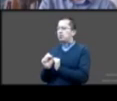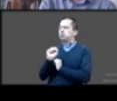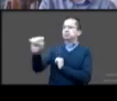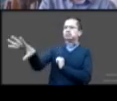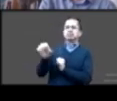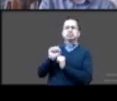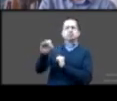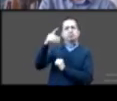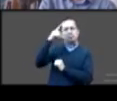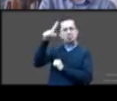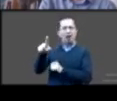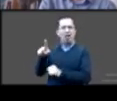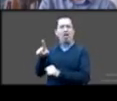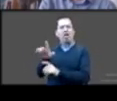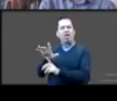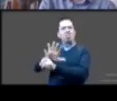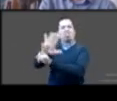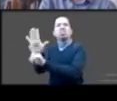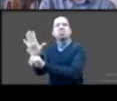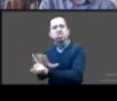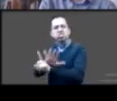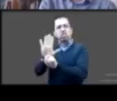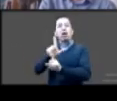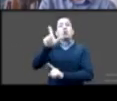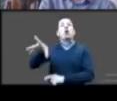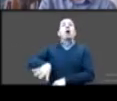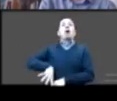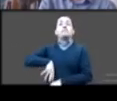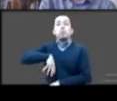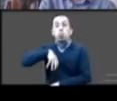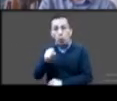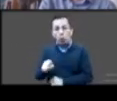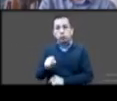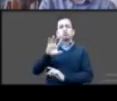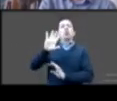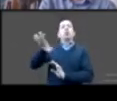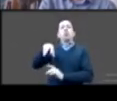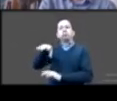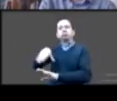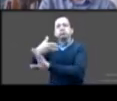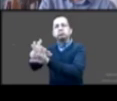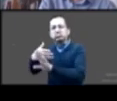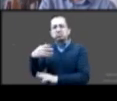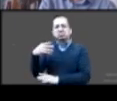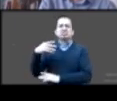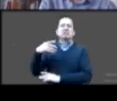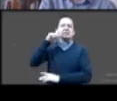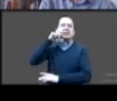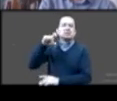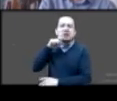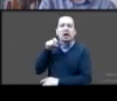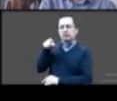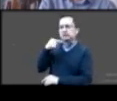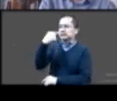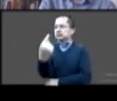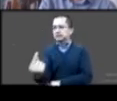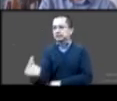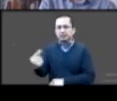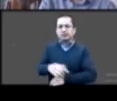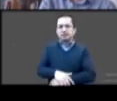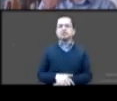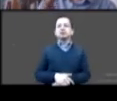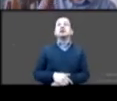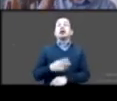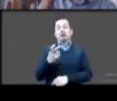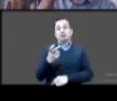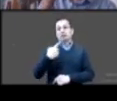pasar al abuso y a la generación de todo este material de abuso sexual infantil. Entonces, aquí lo que queremos señalar es